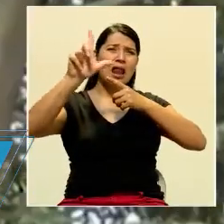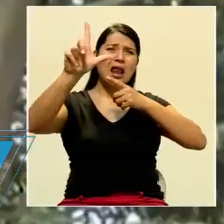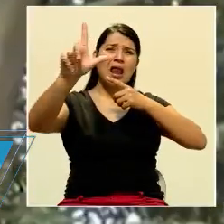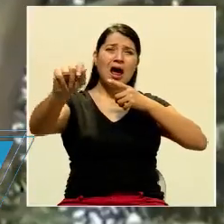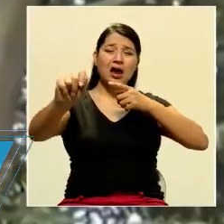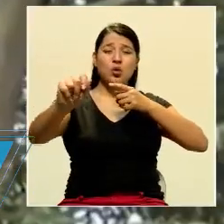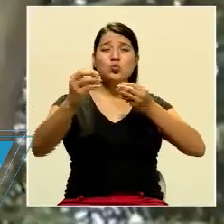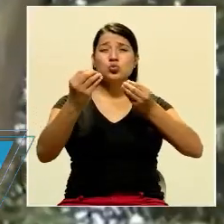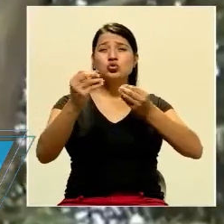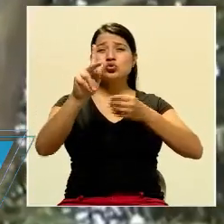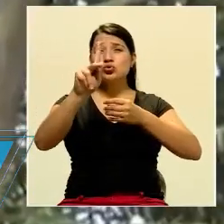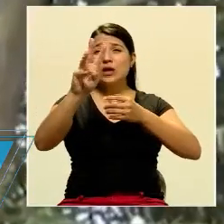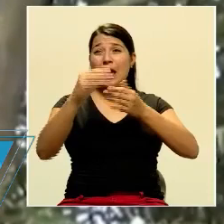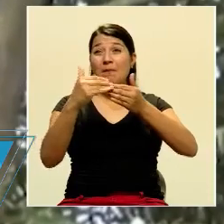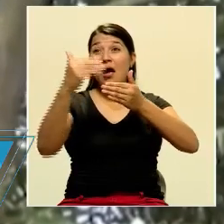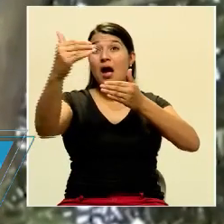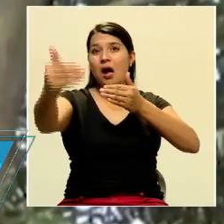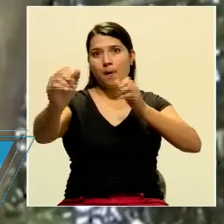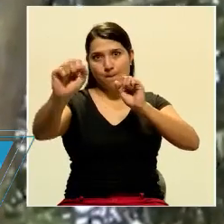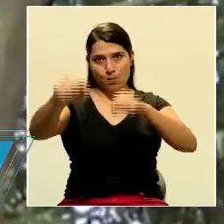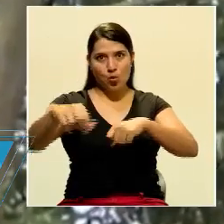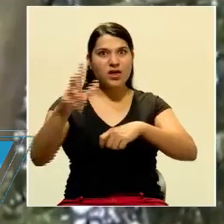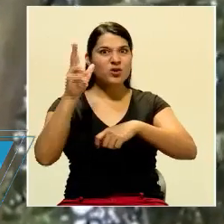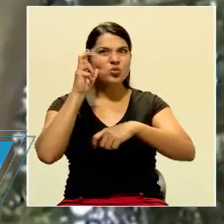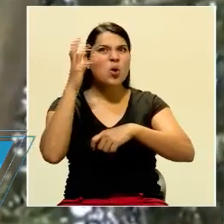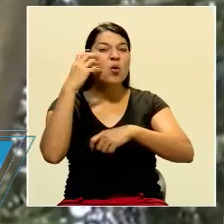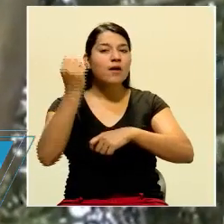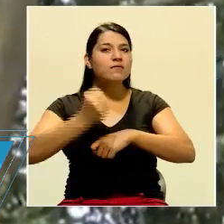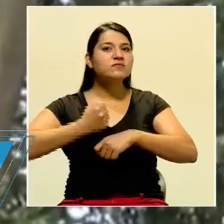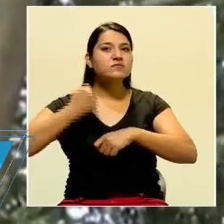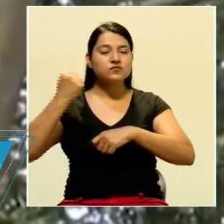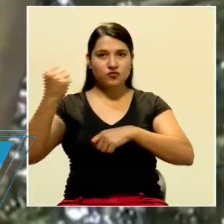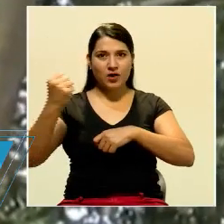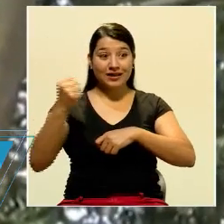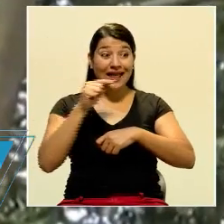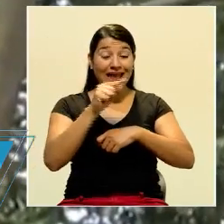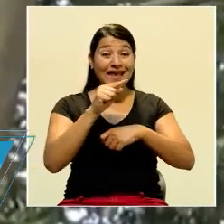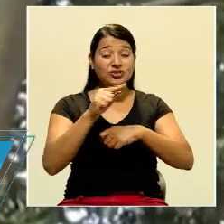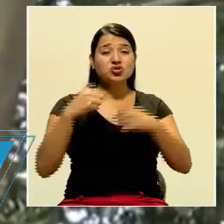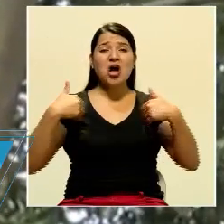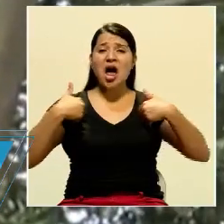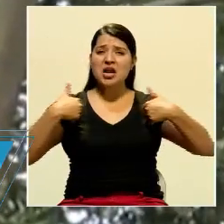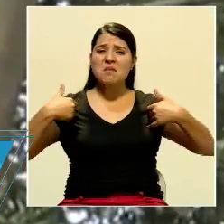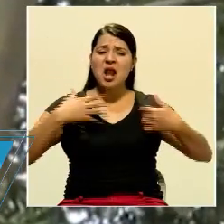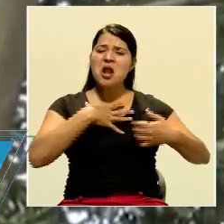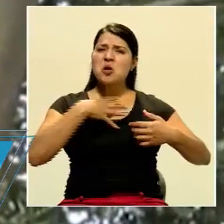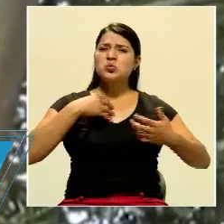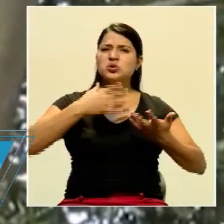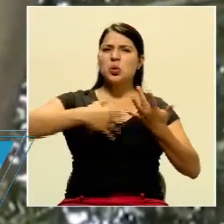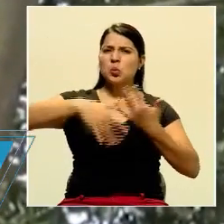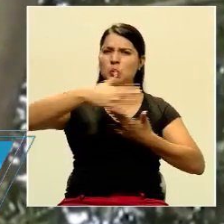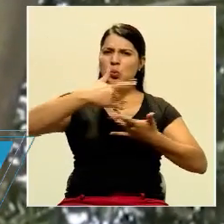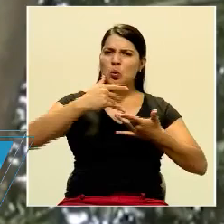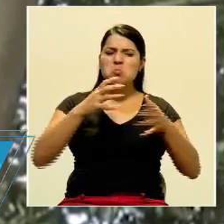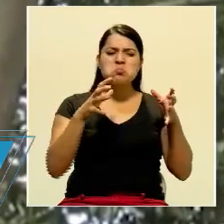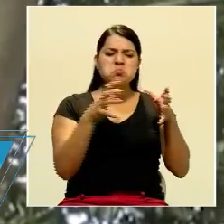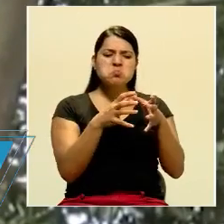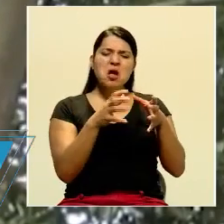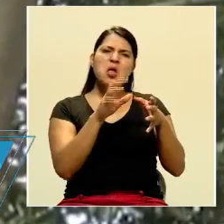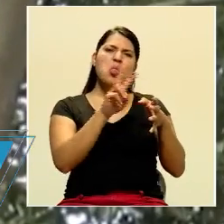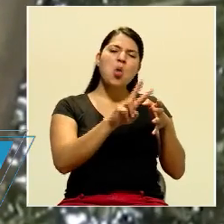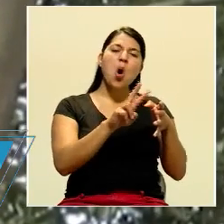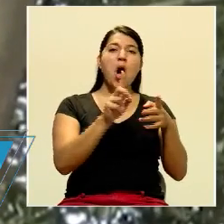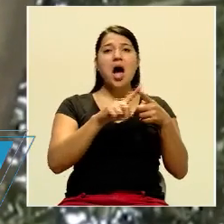kilómetros. Son animales sociales que normalmente viven en grupos entre 2 y 7.